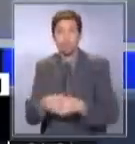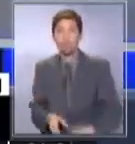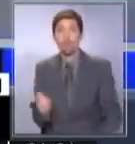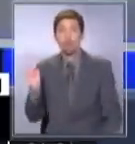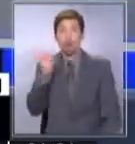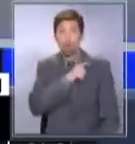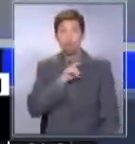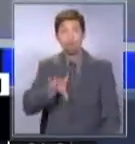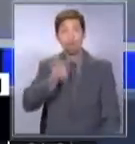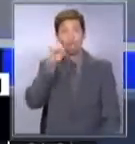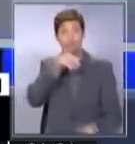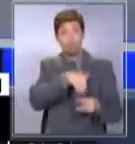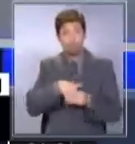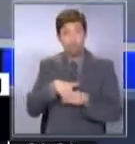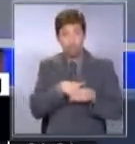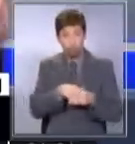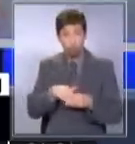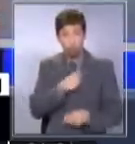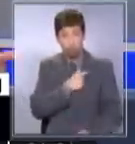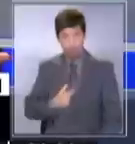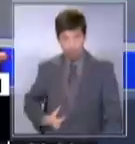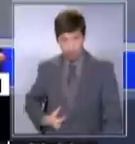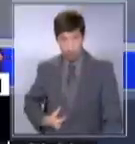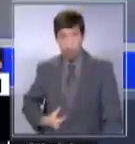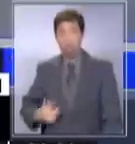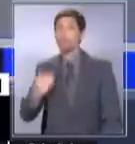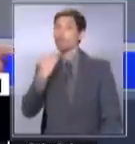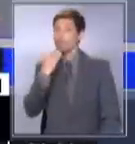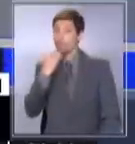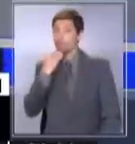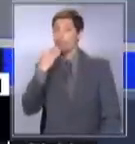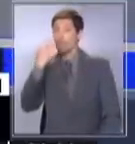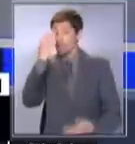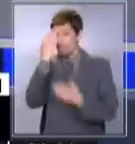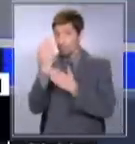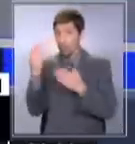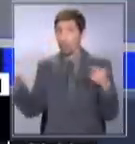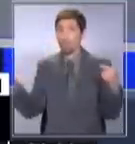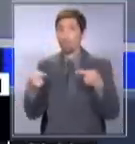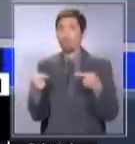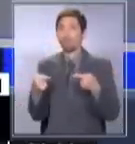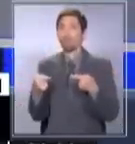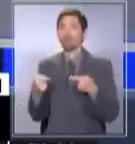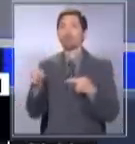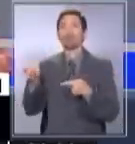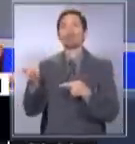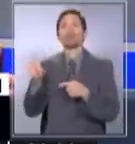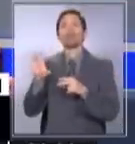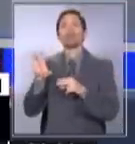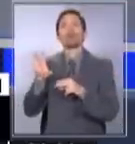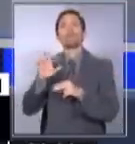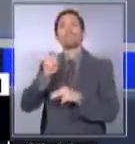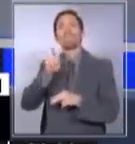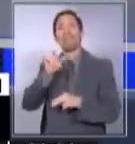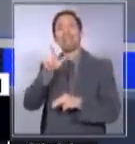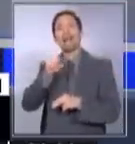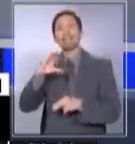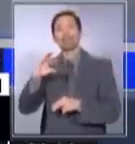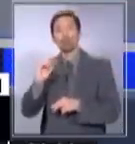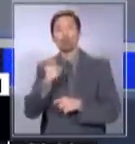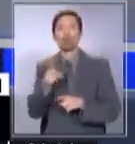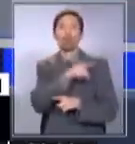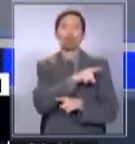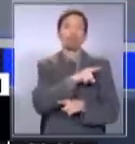específicamente en la primaria también se enfrentó un ministro con antiguo en ese caso jefa que fue Andrés Velasco con Michel